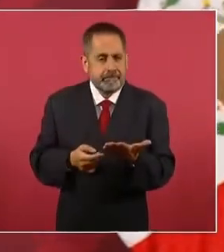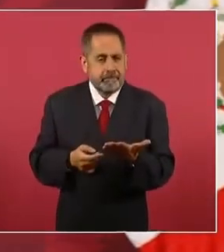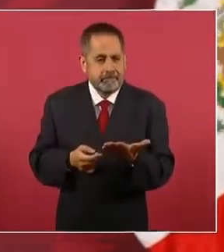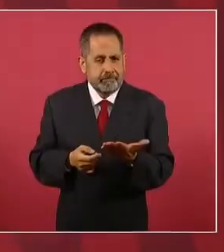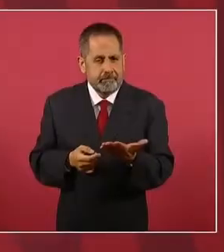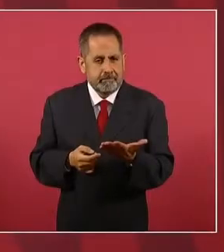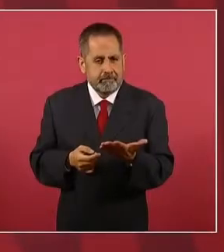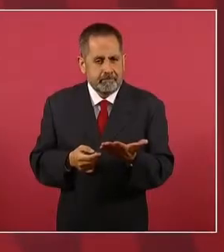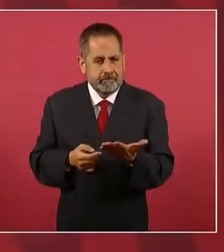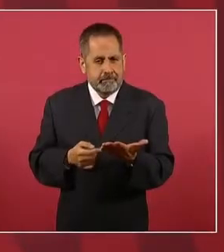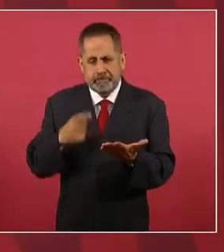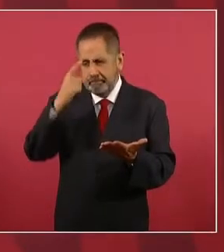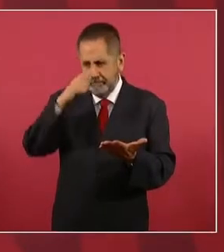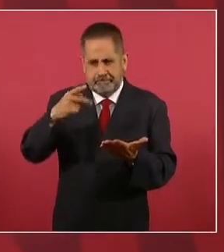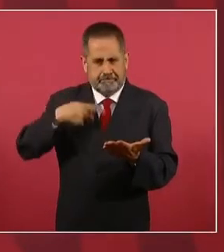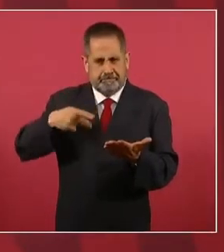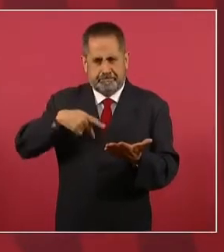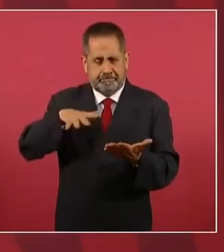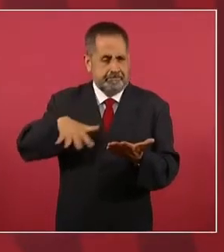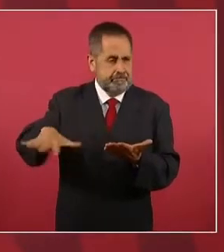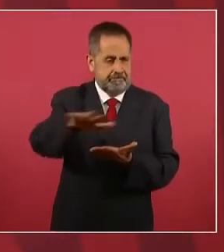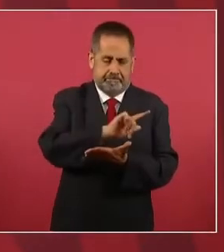el hombre,